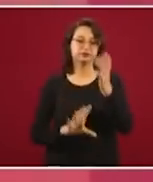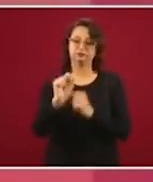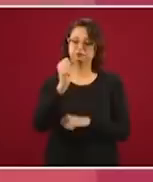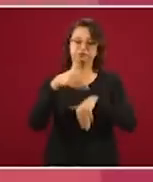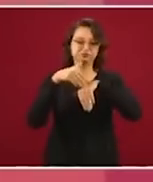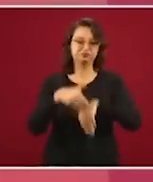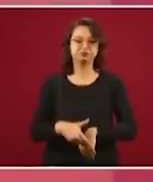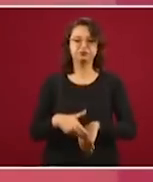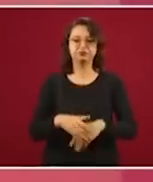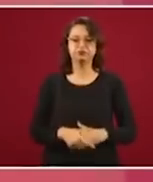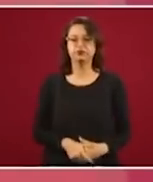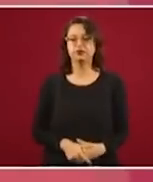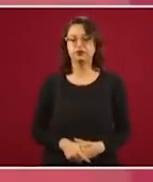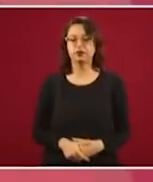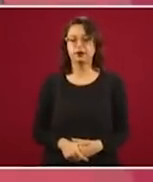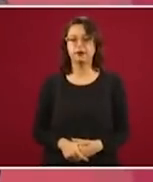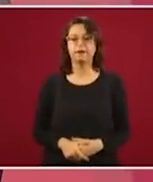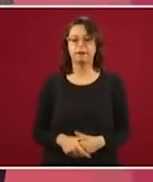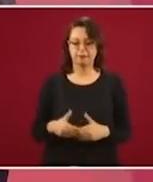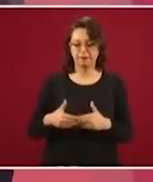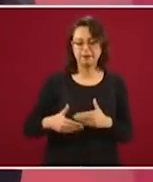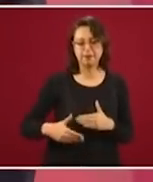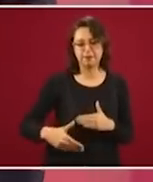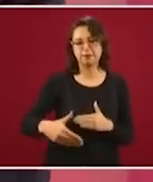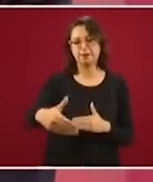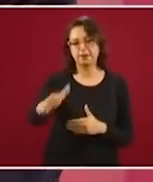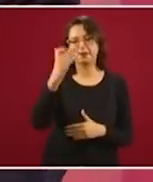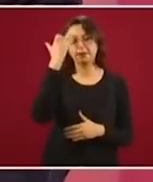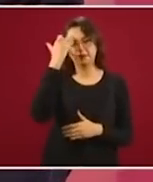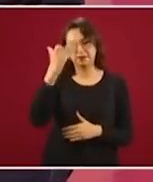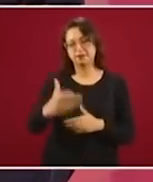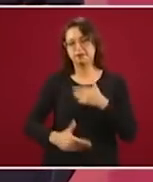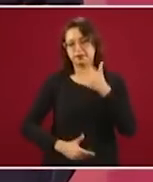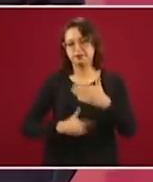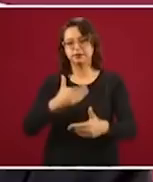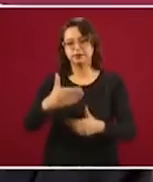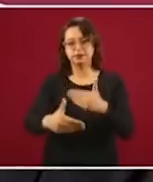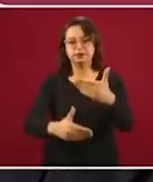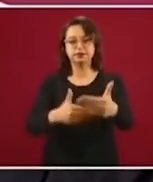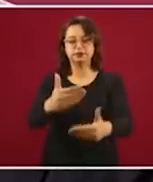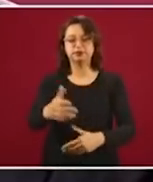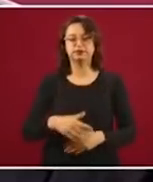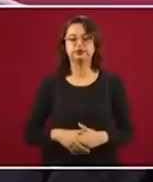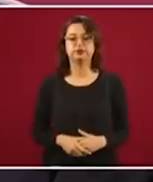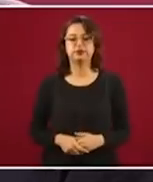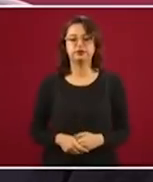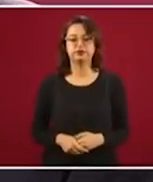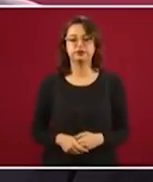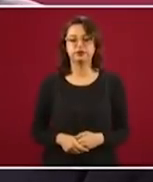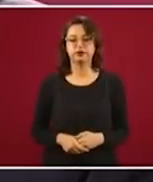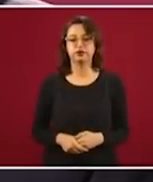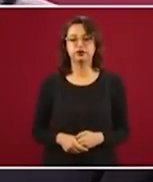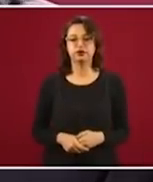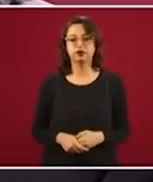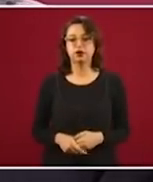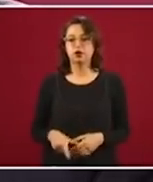Constitución. Tenemos tiempo todavía. No vamos nosotros a